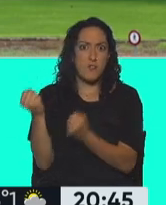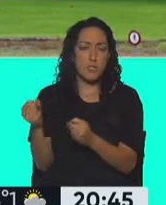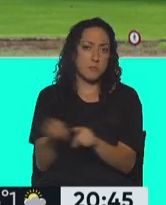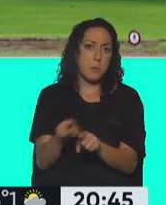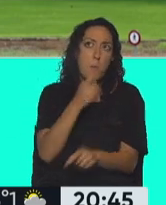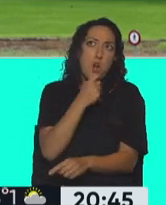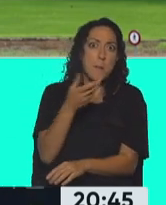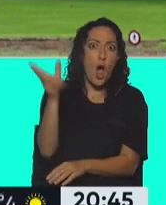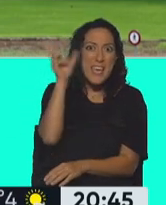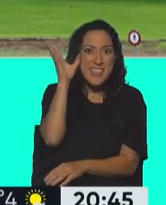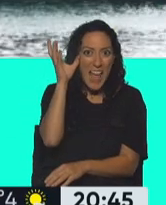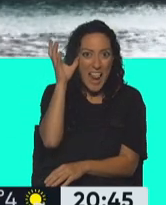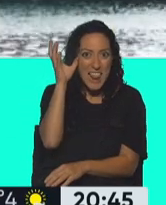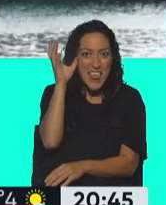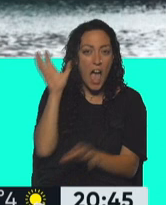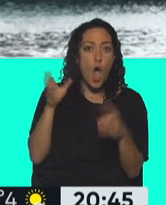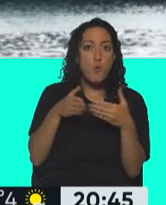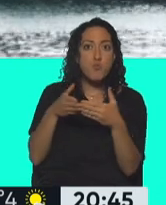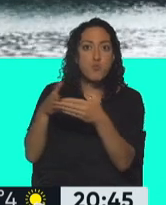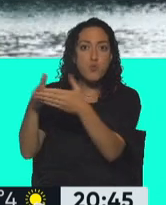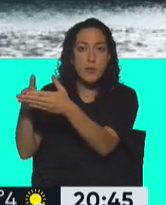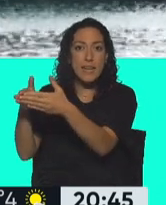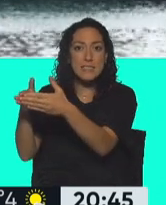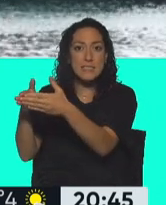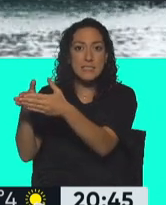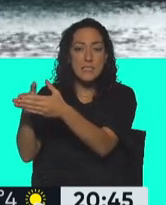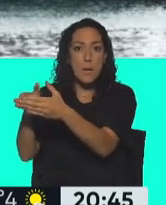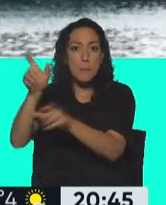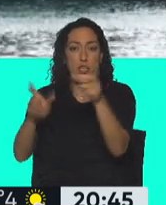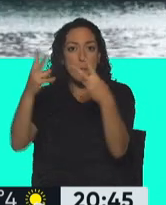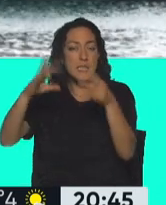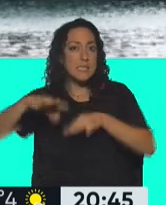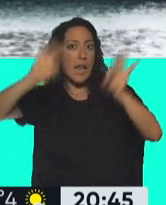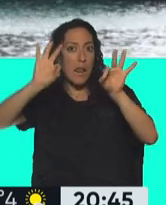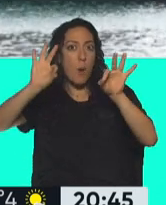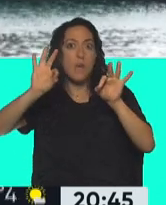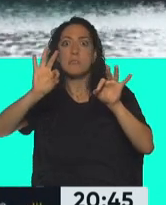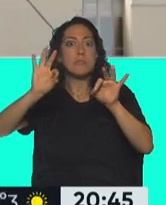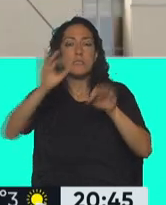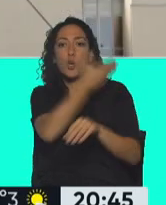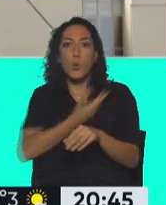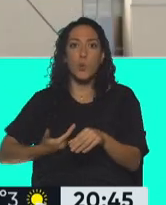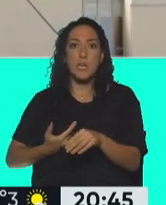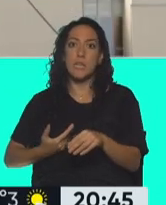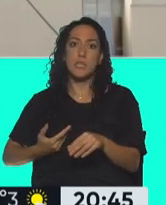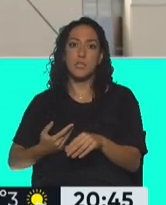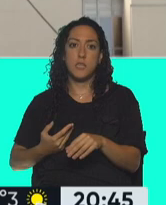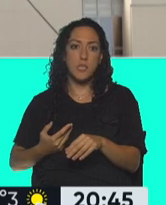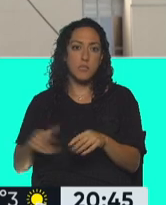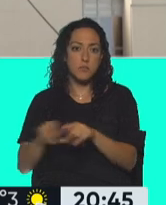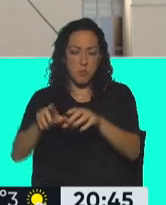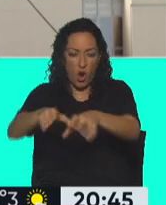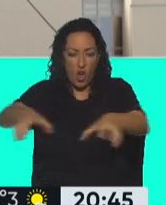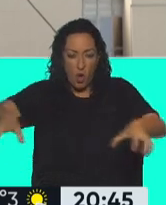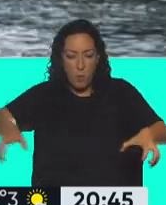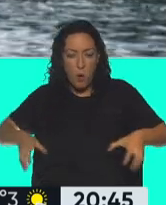Italia, porque contábamos los buques que intentan rescatar a estos migrantes y de pronto se encuentran con gobernantes que ven que están en estos gomones,